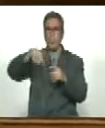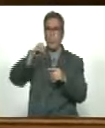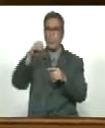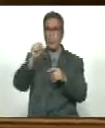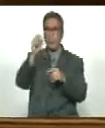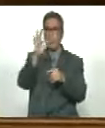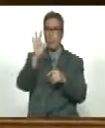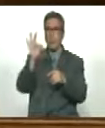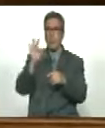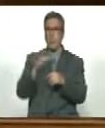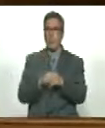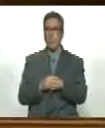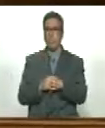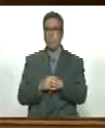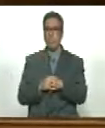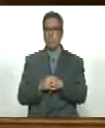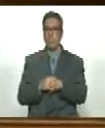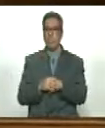Faría.